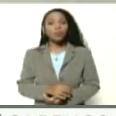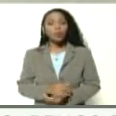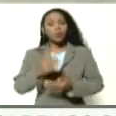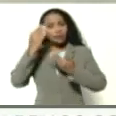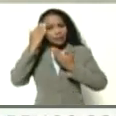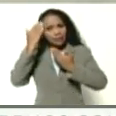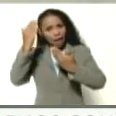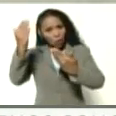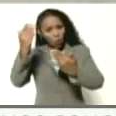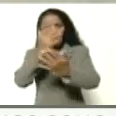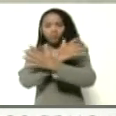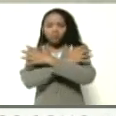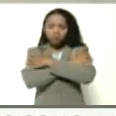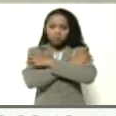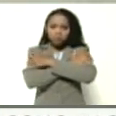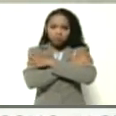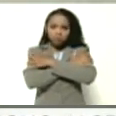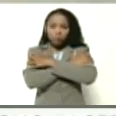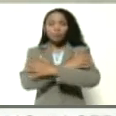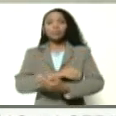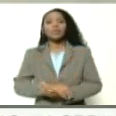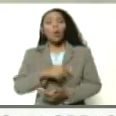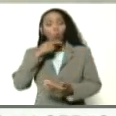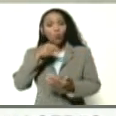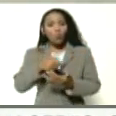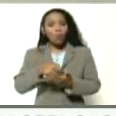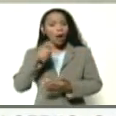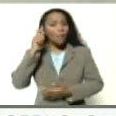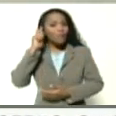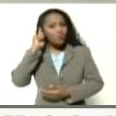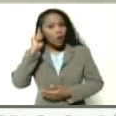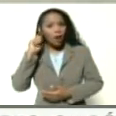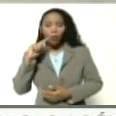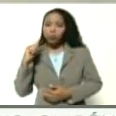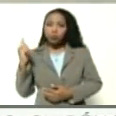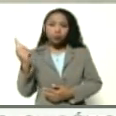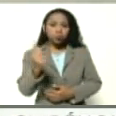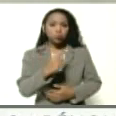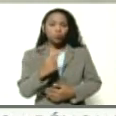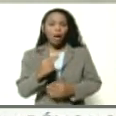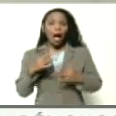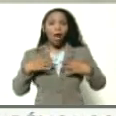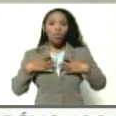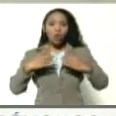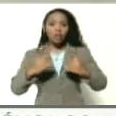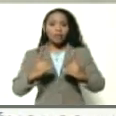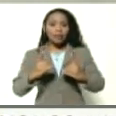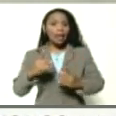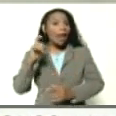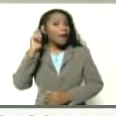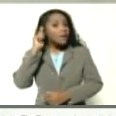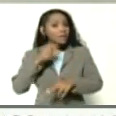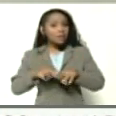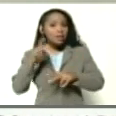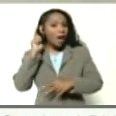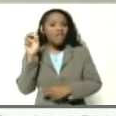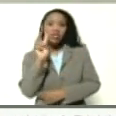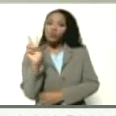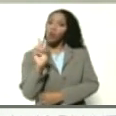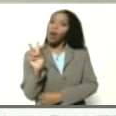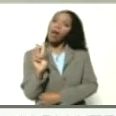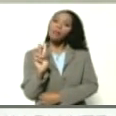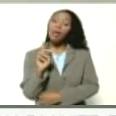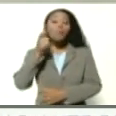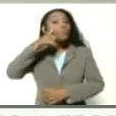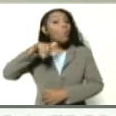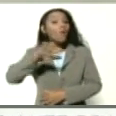saludo solidario y sororal en nombre de las mujeres, las adolescentes y las niñas venezolanas, del